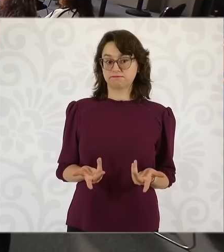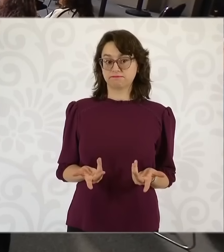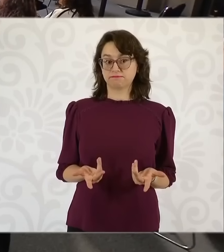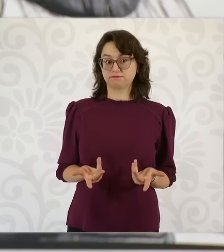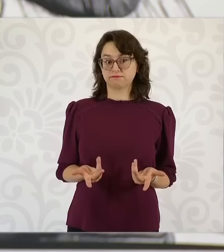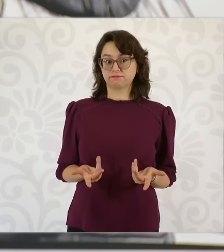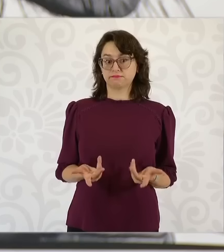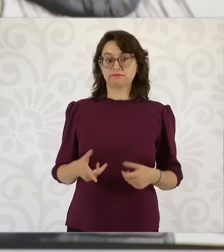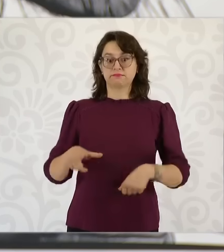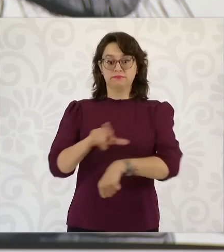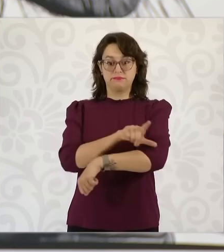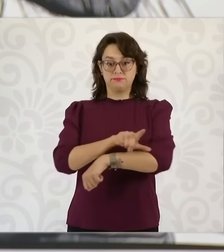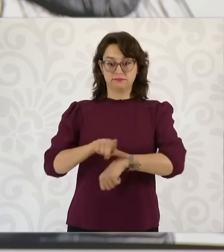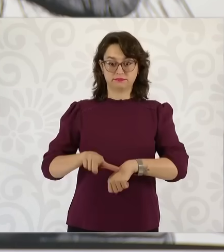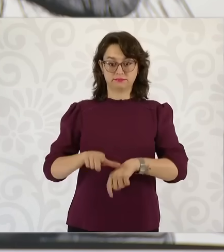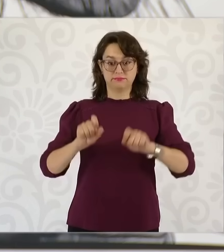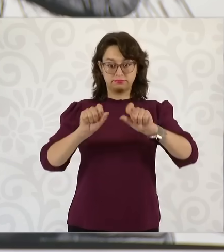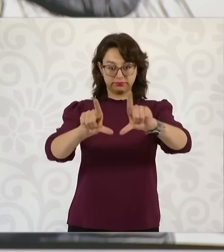la liga?